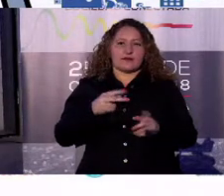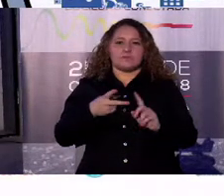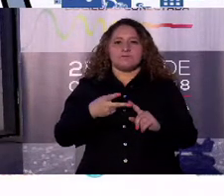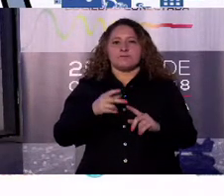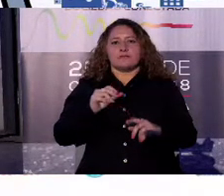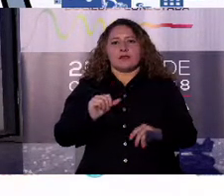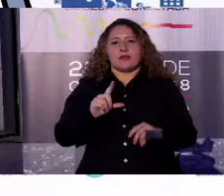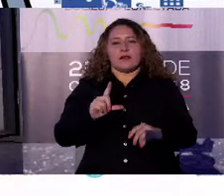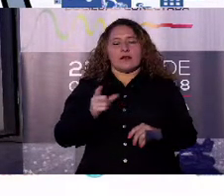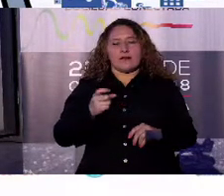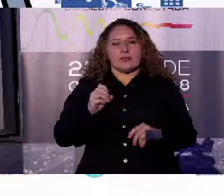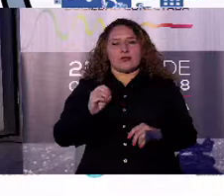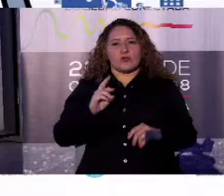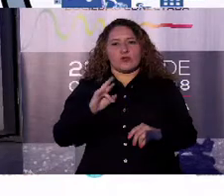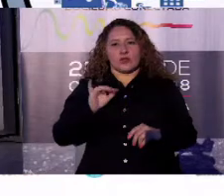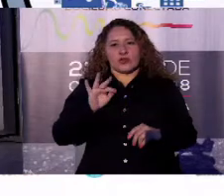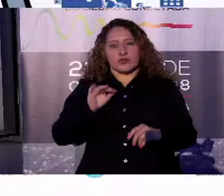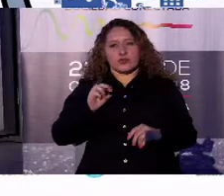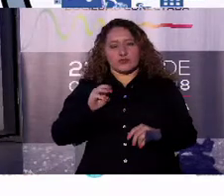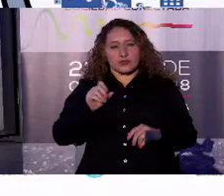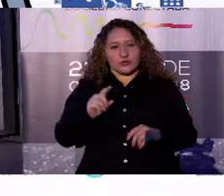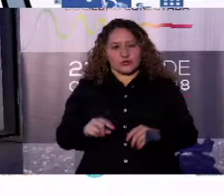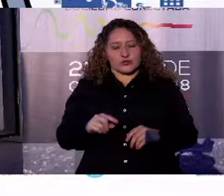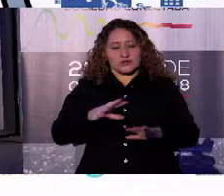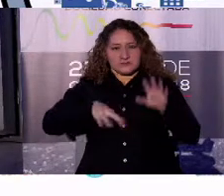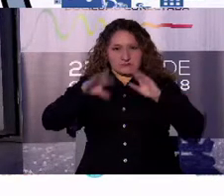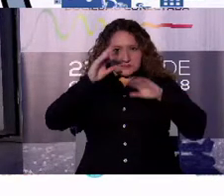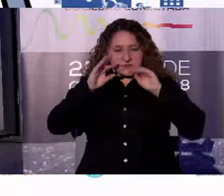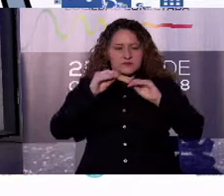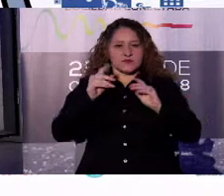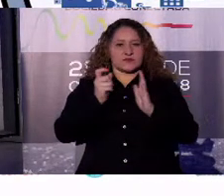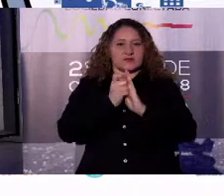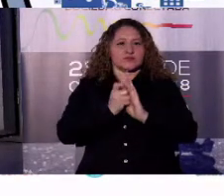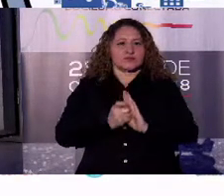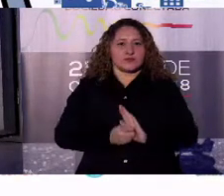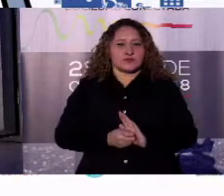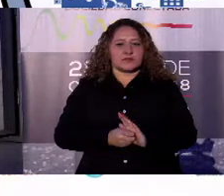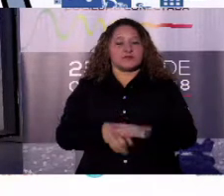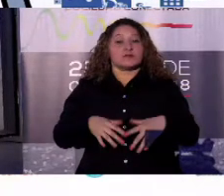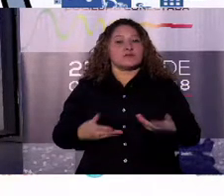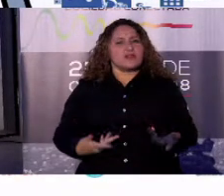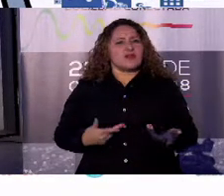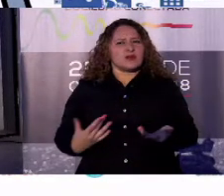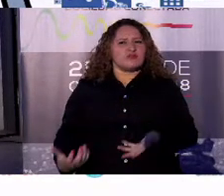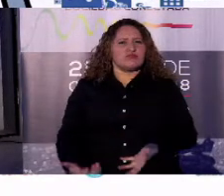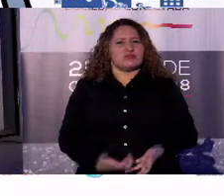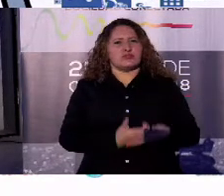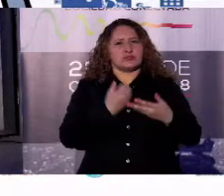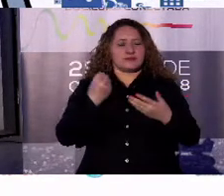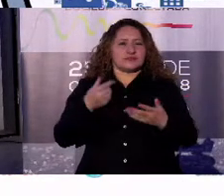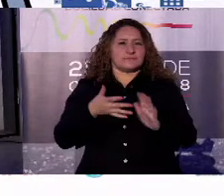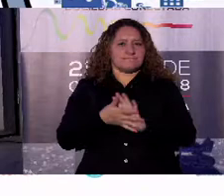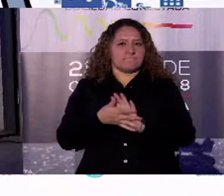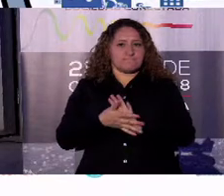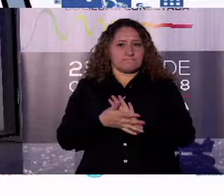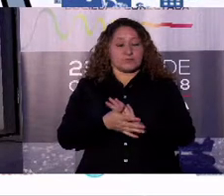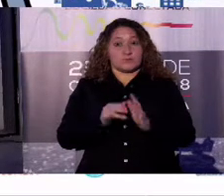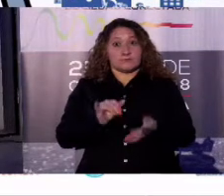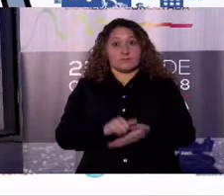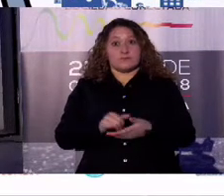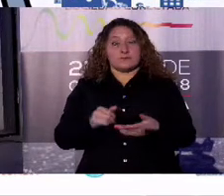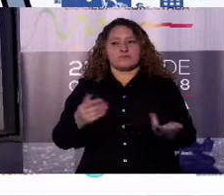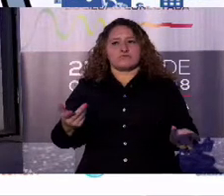algoritmos de reconocimiento y de aprendizaje y de computación, ¿no? Es decir, recolección de toda la información